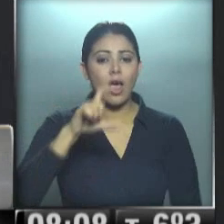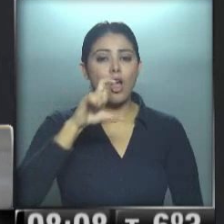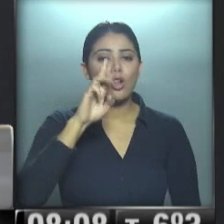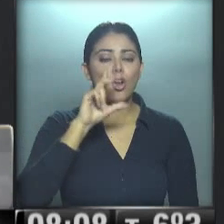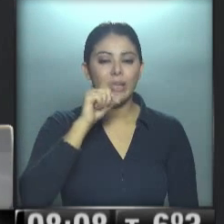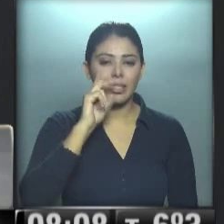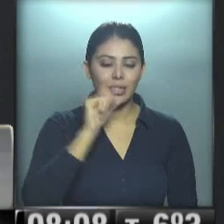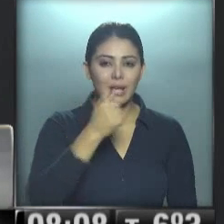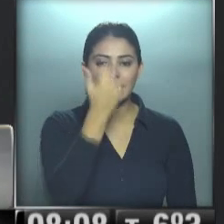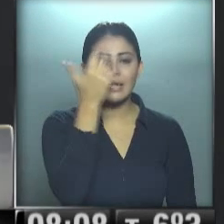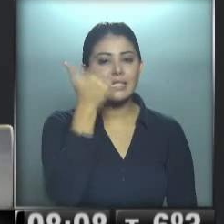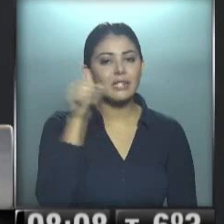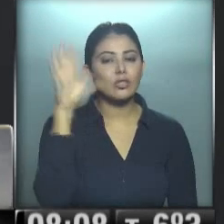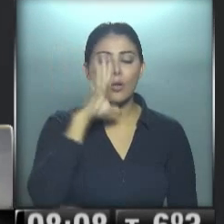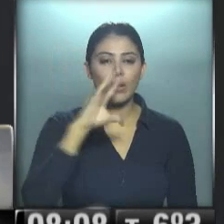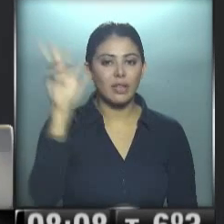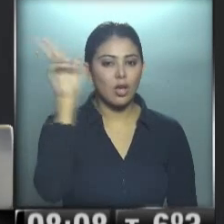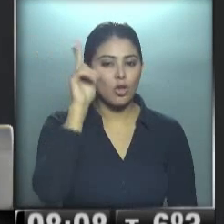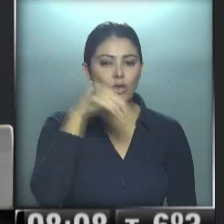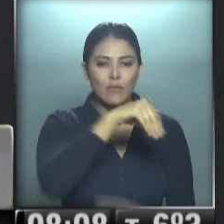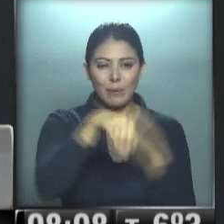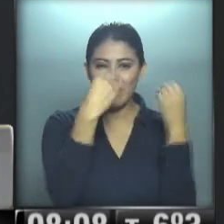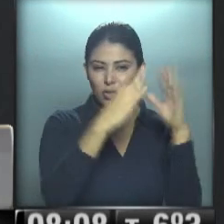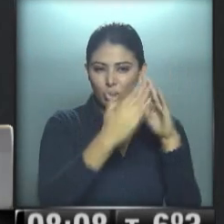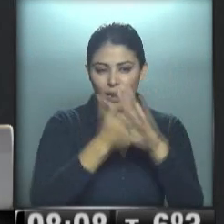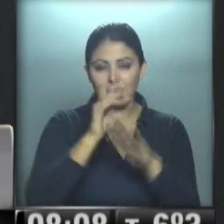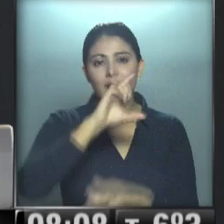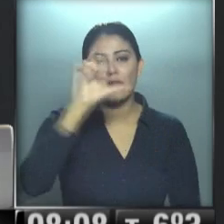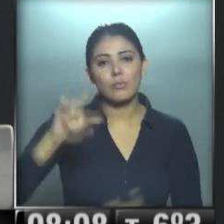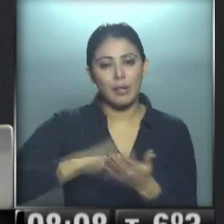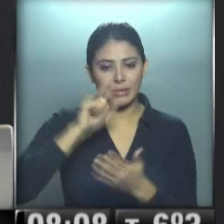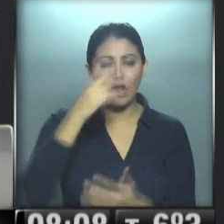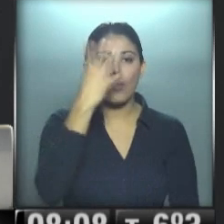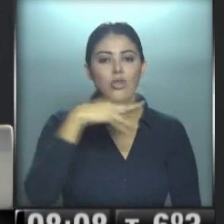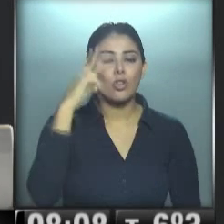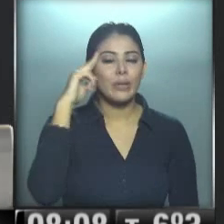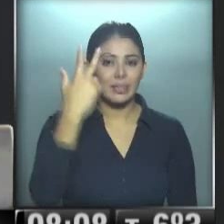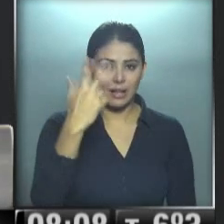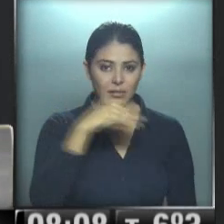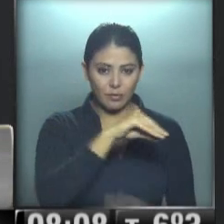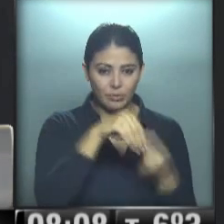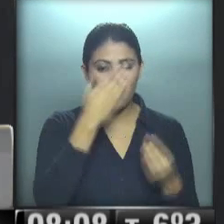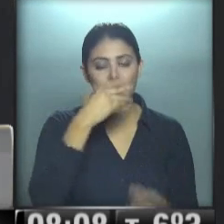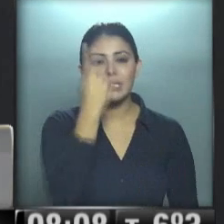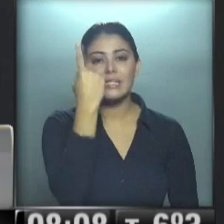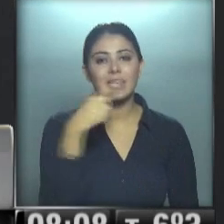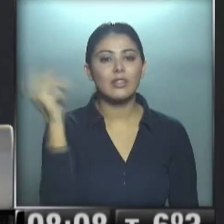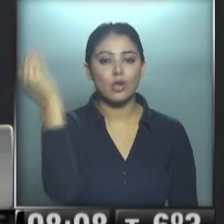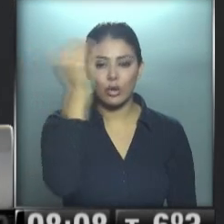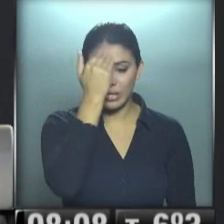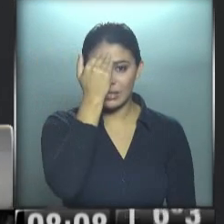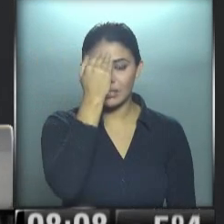tenemos 658 familias evacuadas en y formosa capital 493 y 115